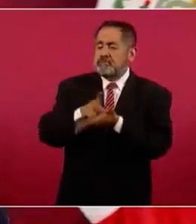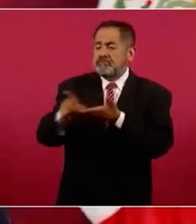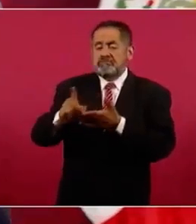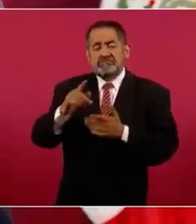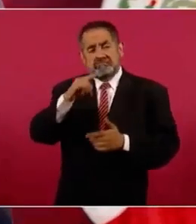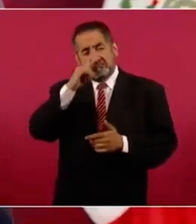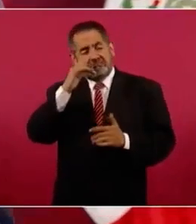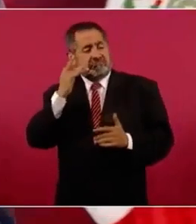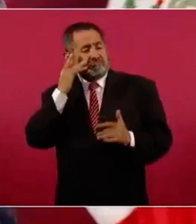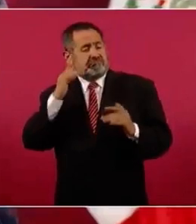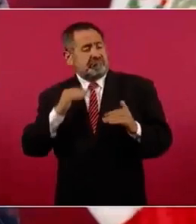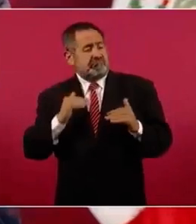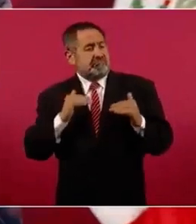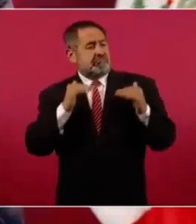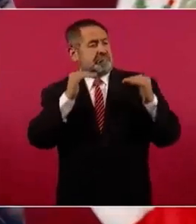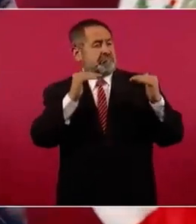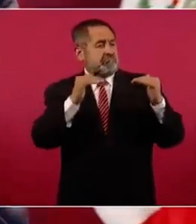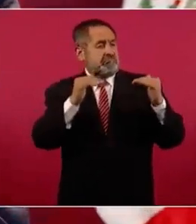mientras existan